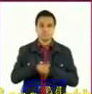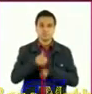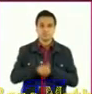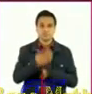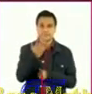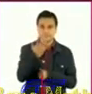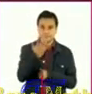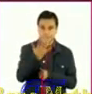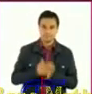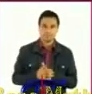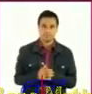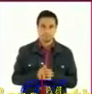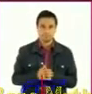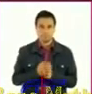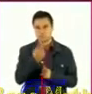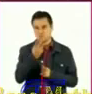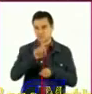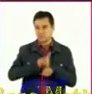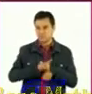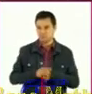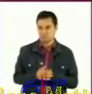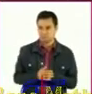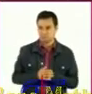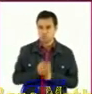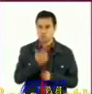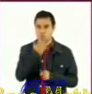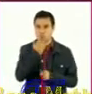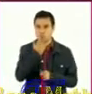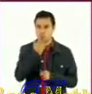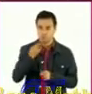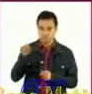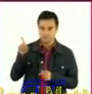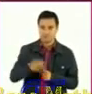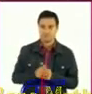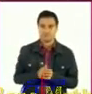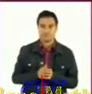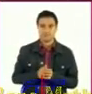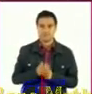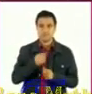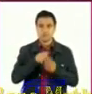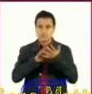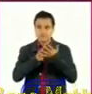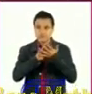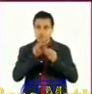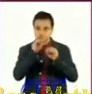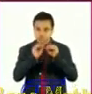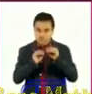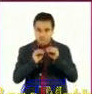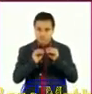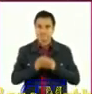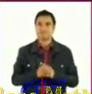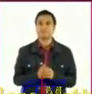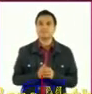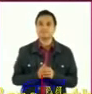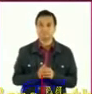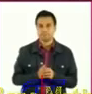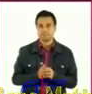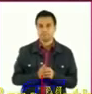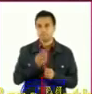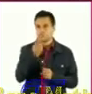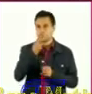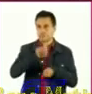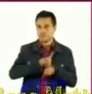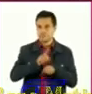primeras lluvias. Puede llevar 2 días, que marcamos en rojo. Elaborar el filtro A igualmente requerirá 2 días,